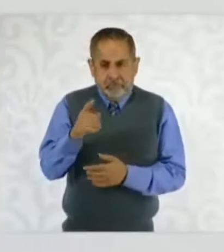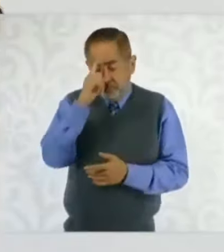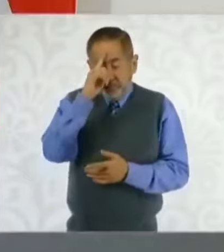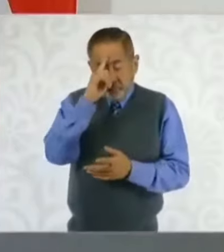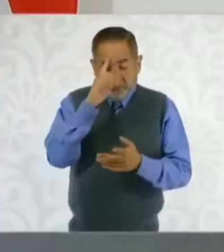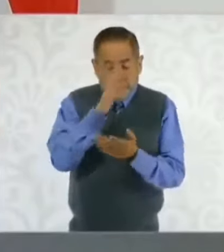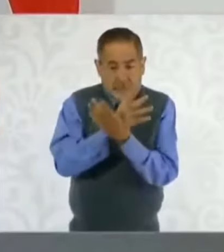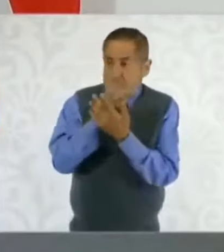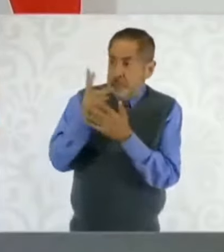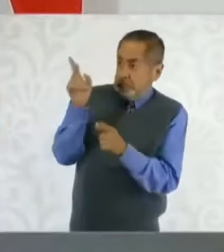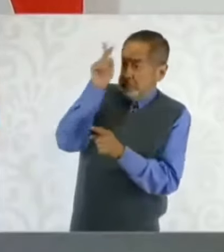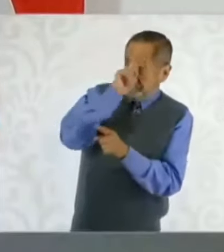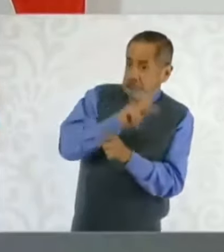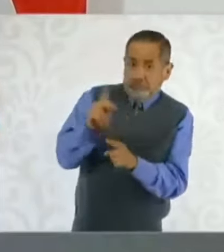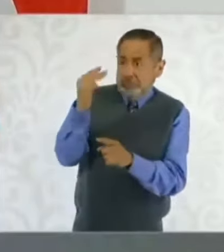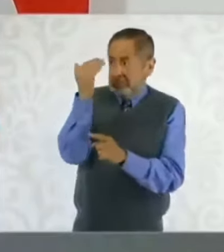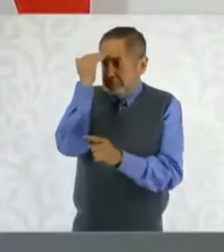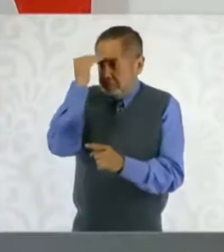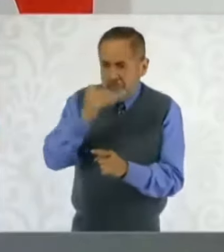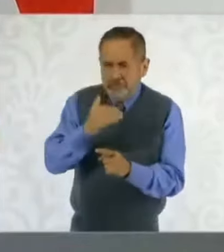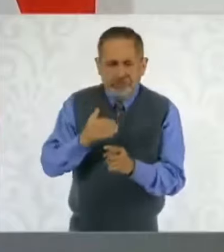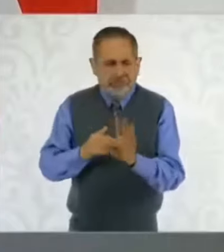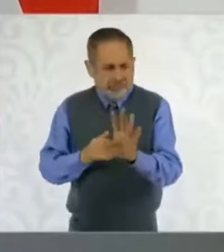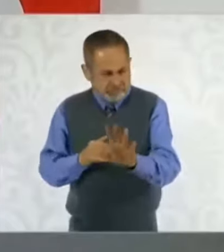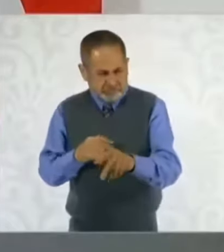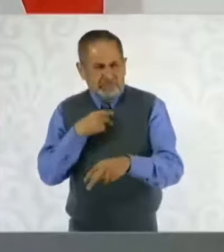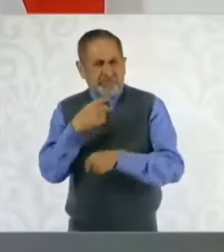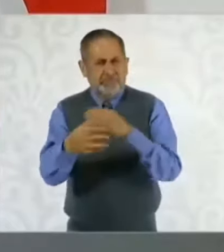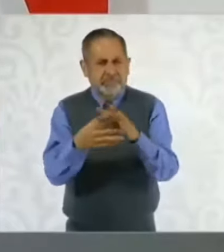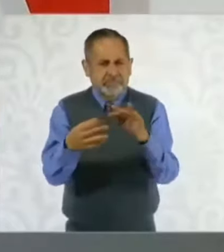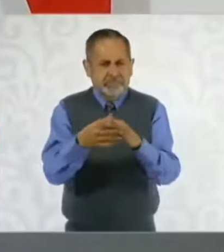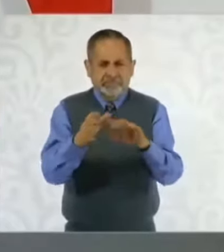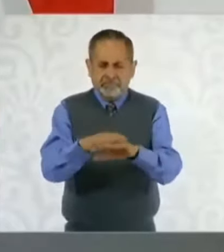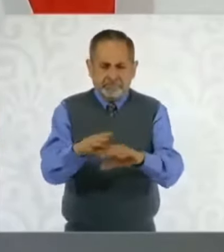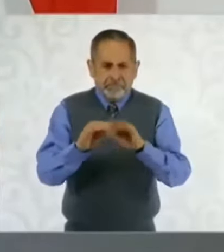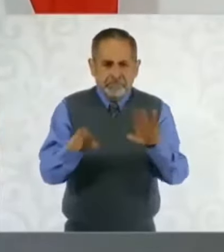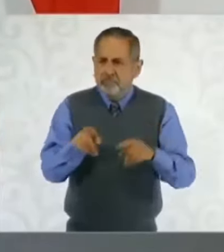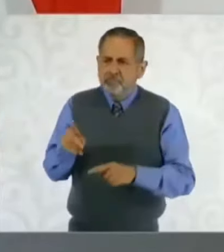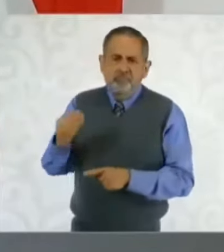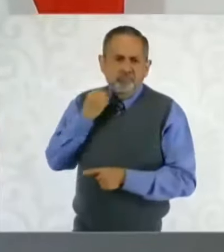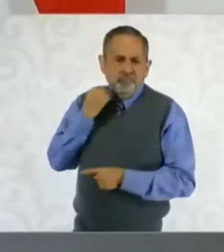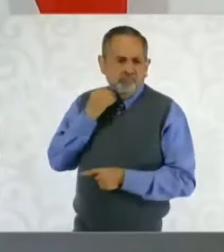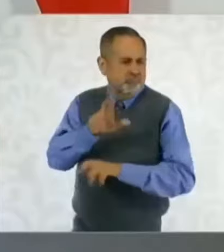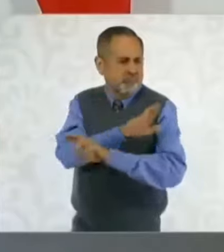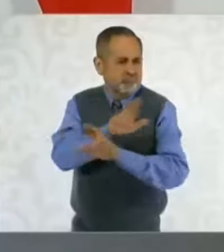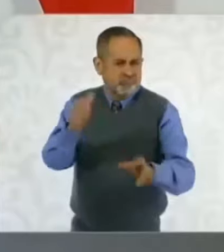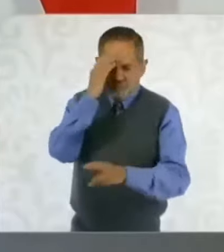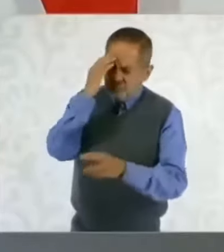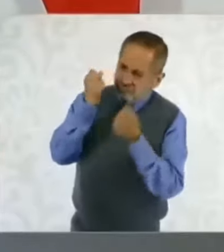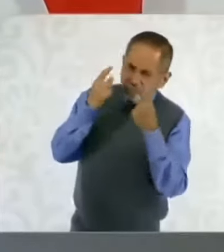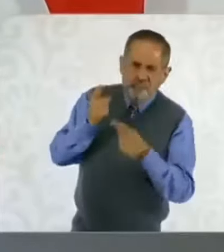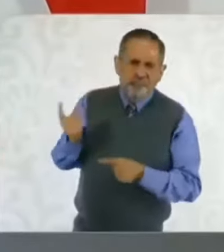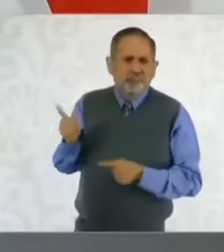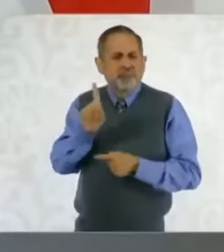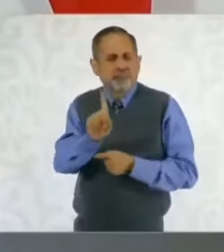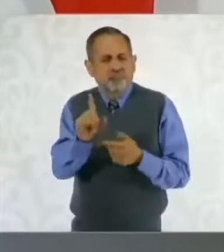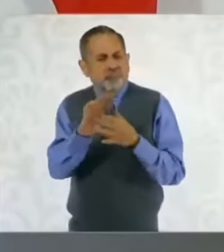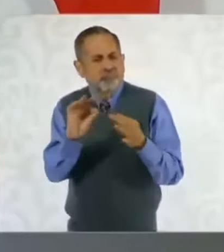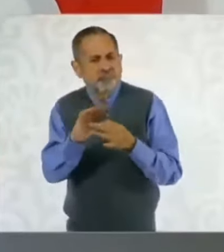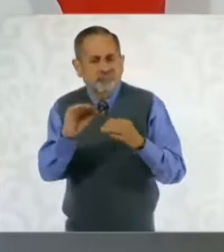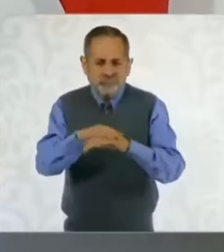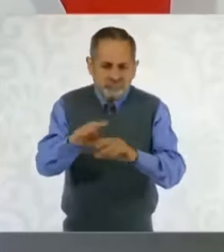fuera de lo común, que es algo terrible? Entonces, para que un abogado reconocido nos pueda explicar